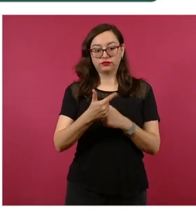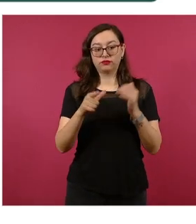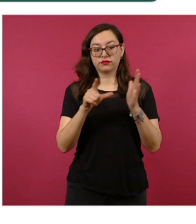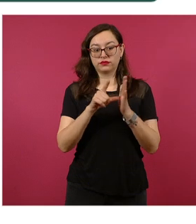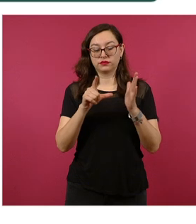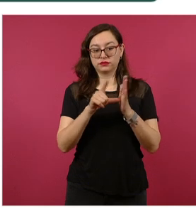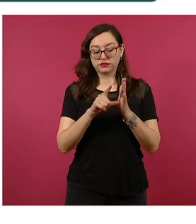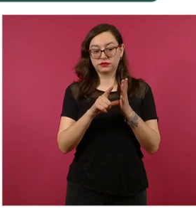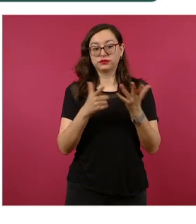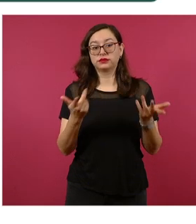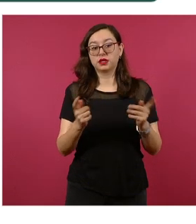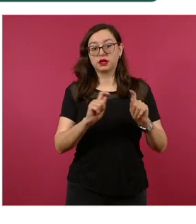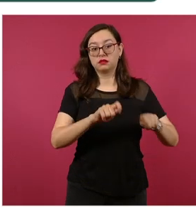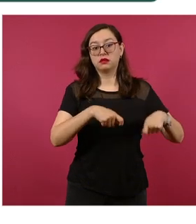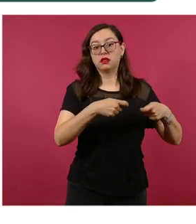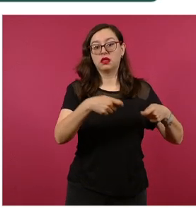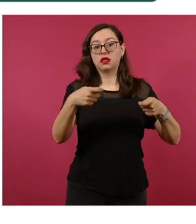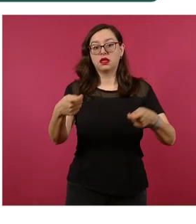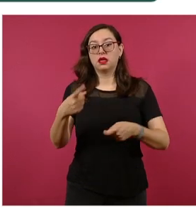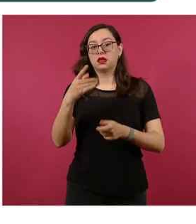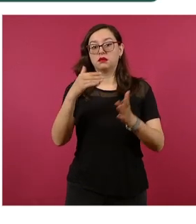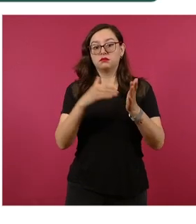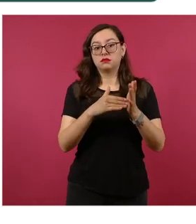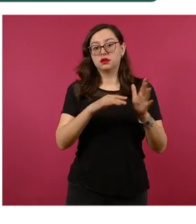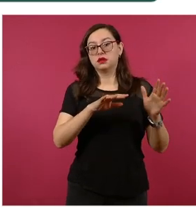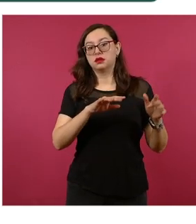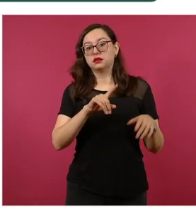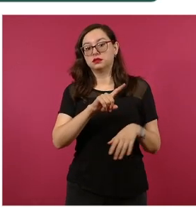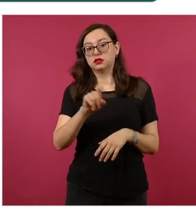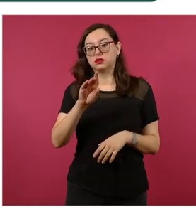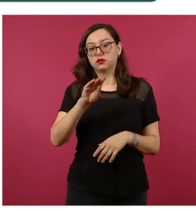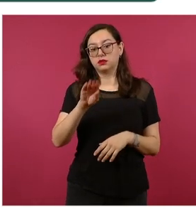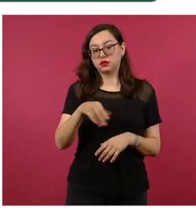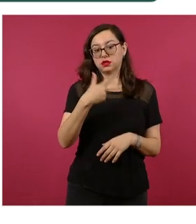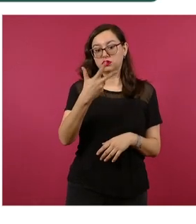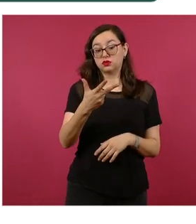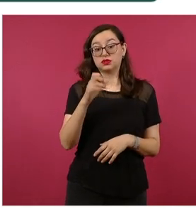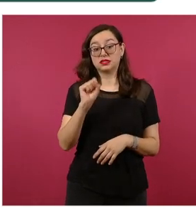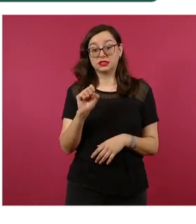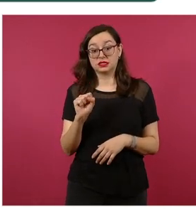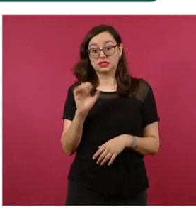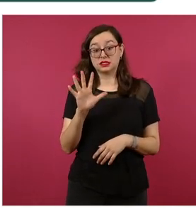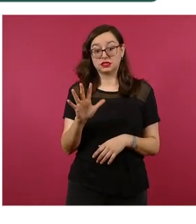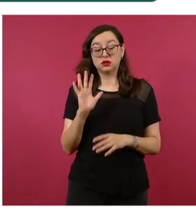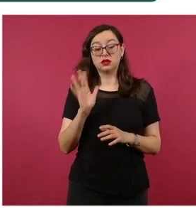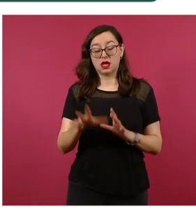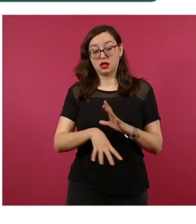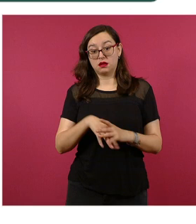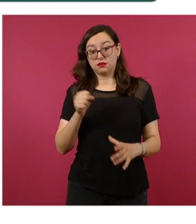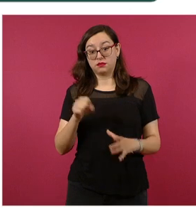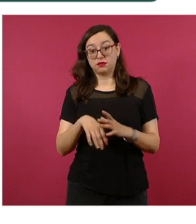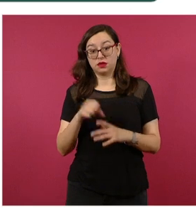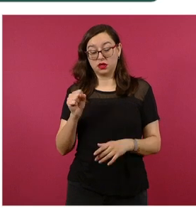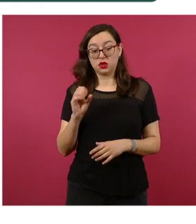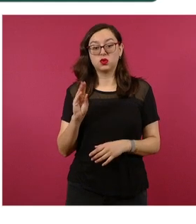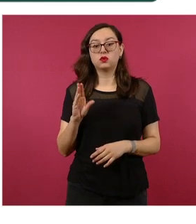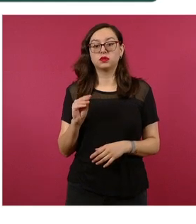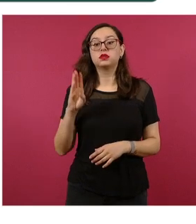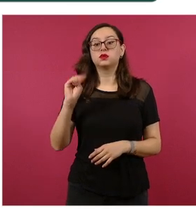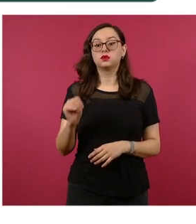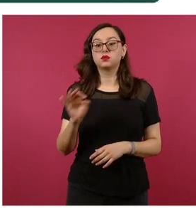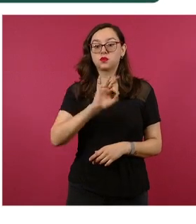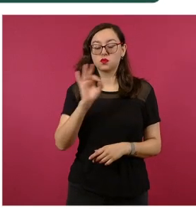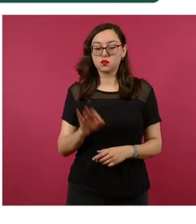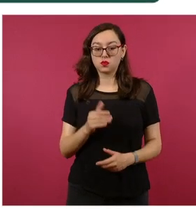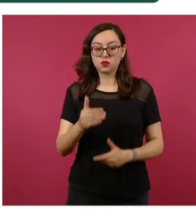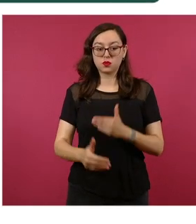les entregaron a los comités, son 65 las que ya tienen algún movimiento, un 99% de avance allá en Oaxaca. Y después tenemos